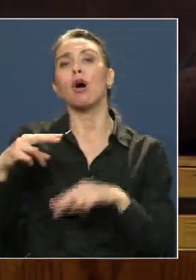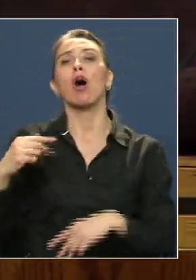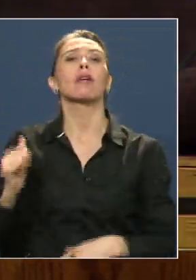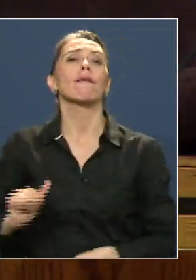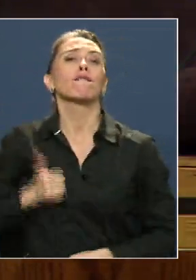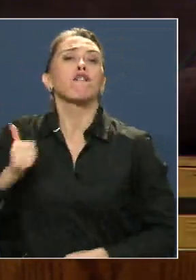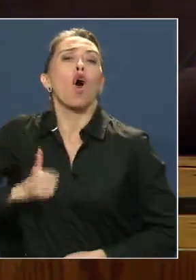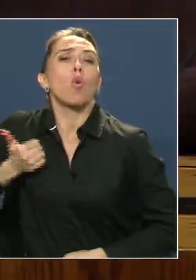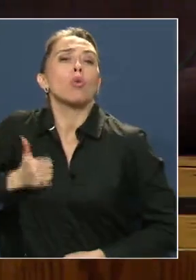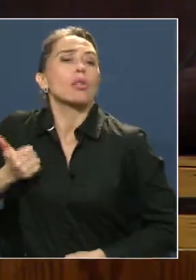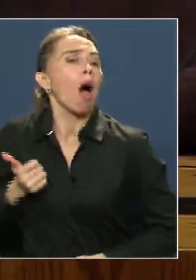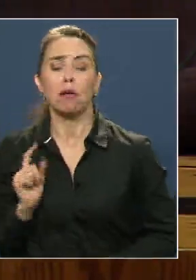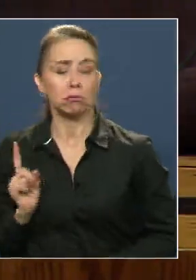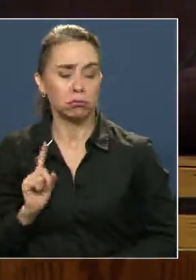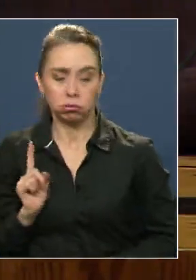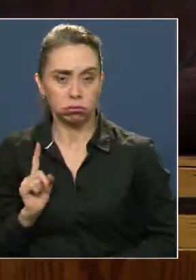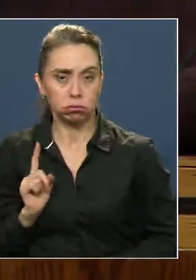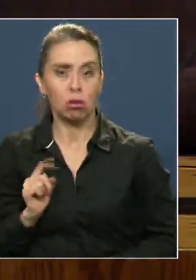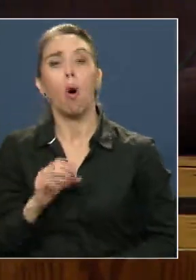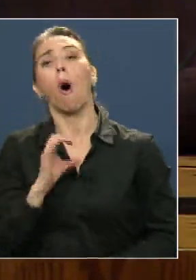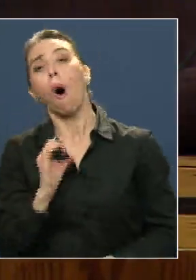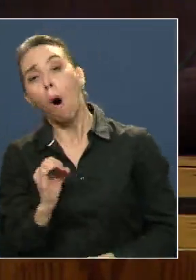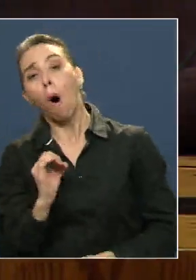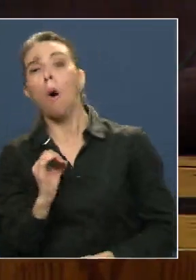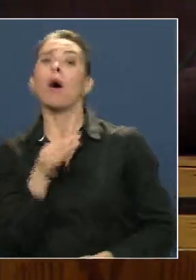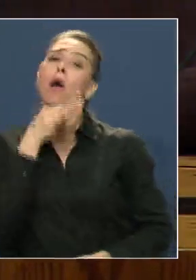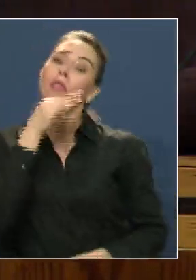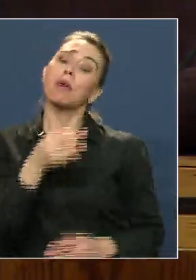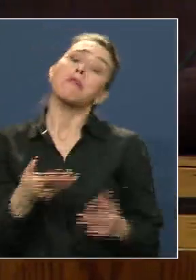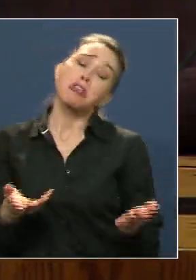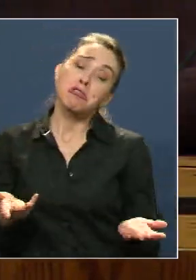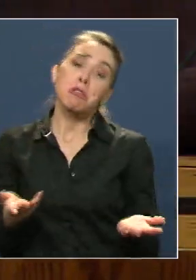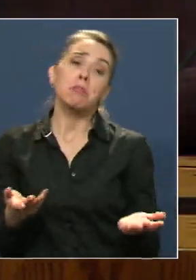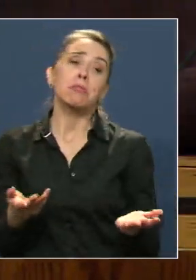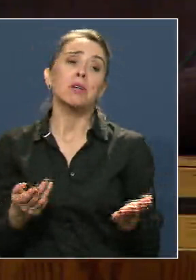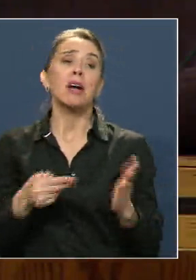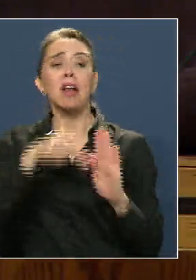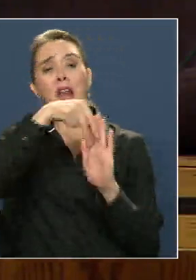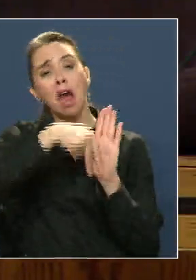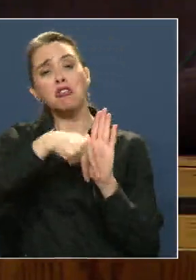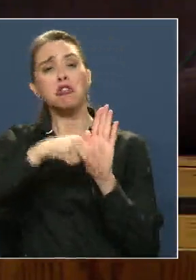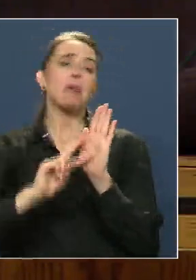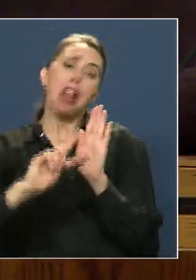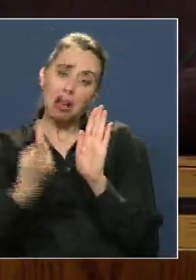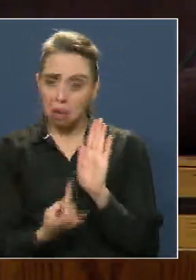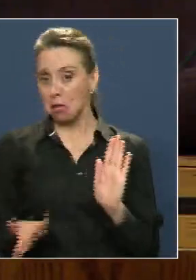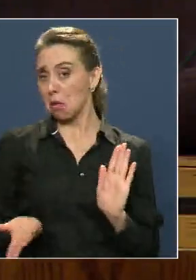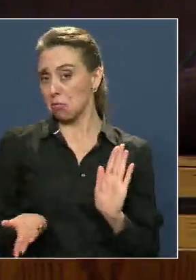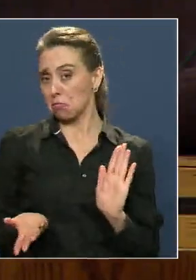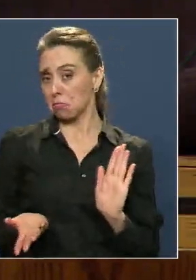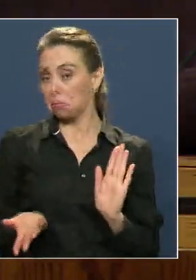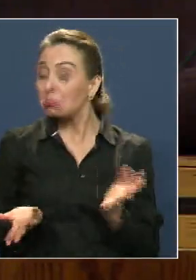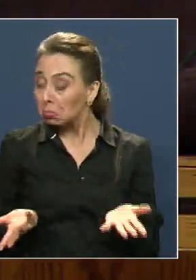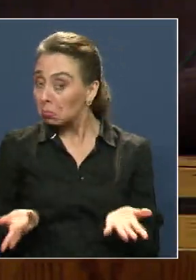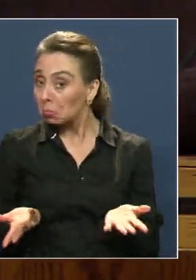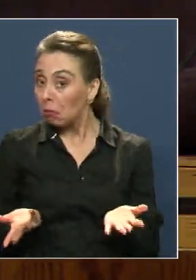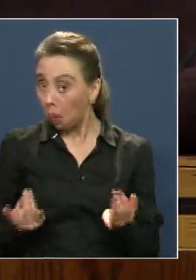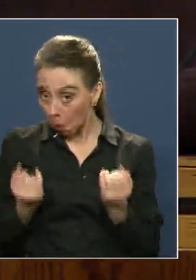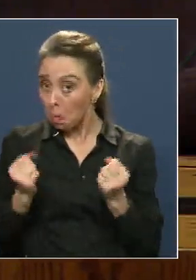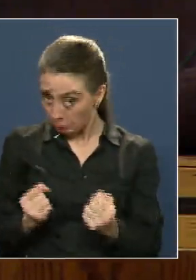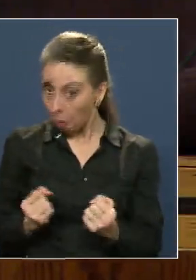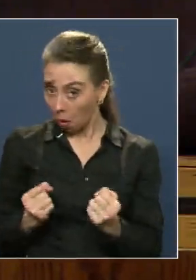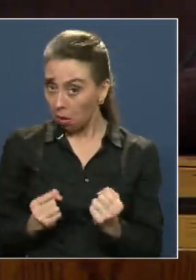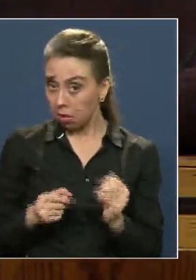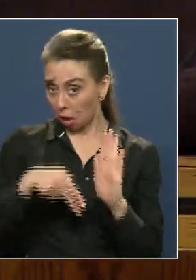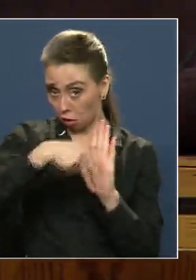voluntarista, o simplemente diciendo, bueno, cambiemos las normas. Porque si bien se pueden cambiar